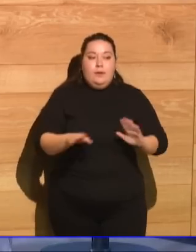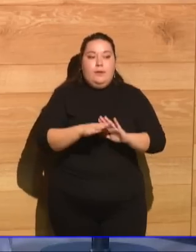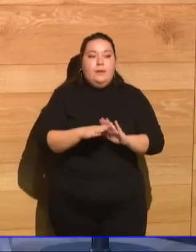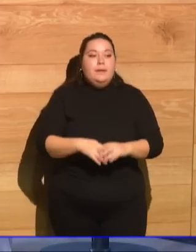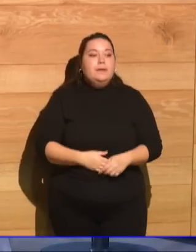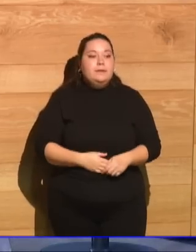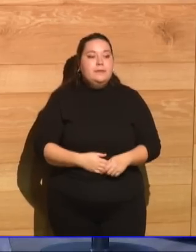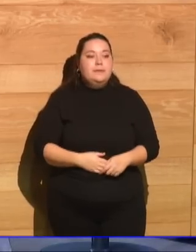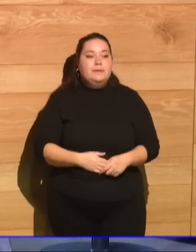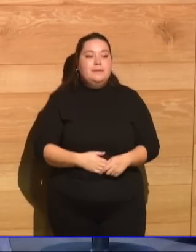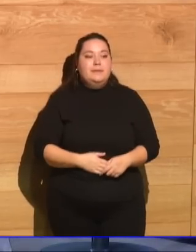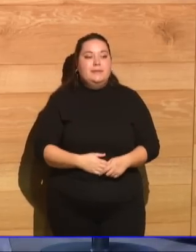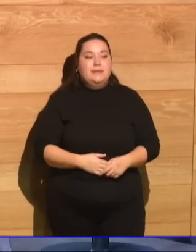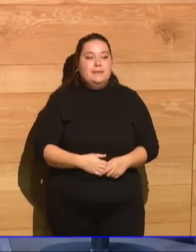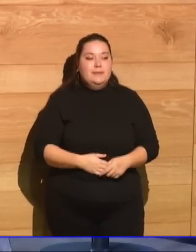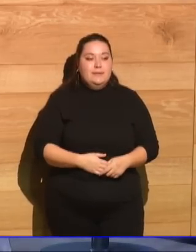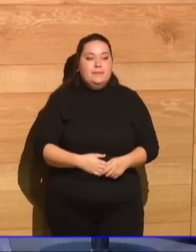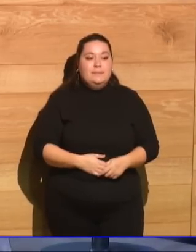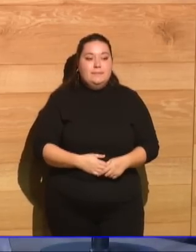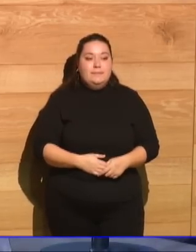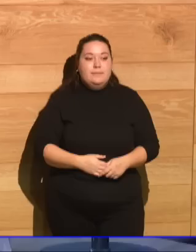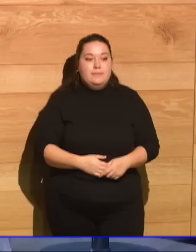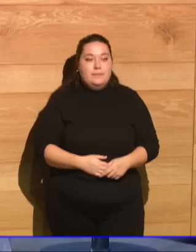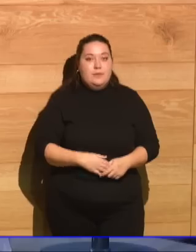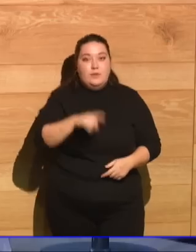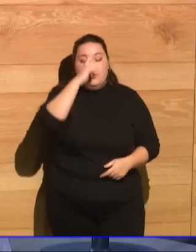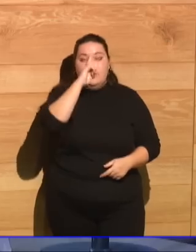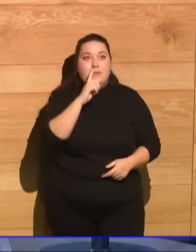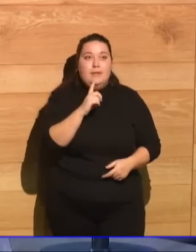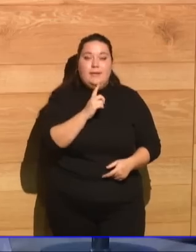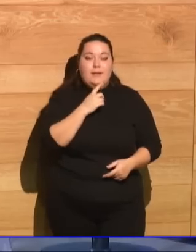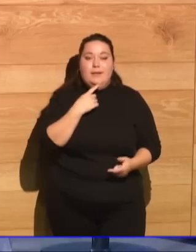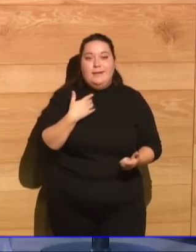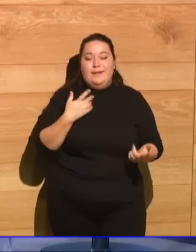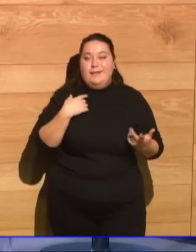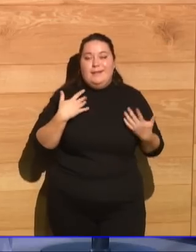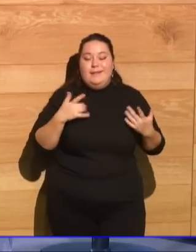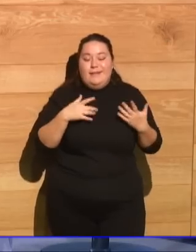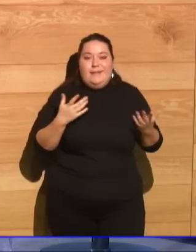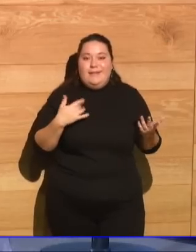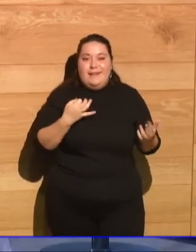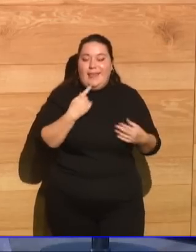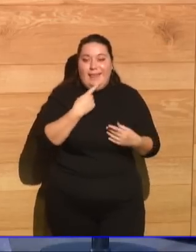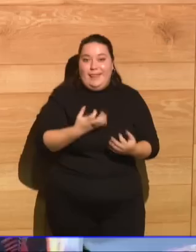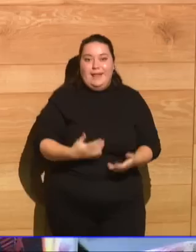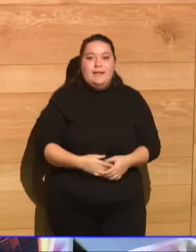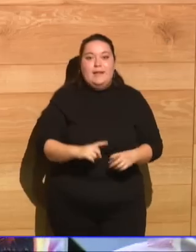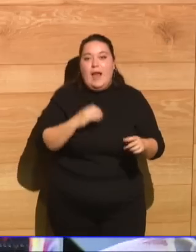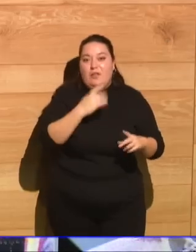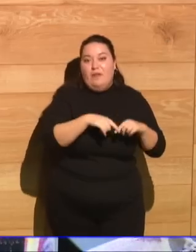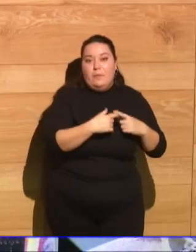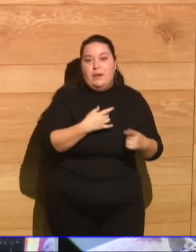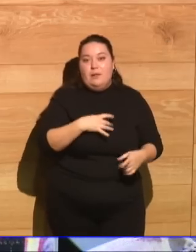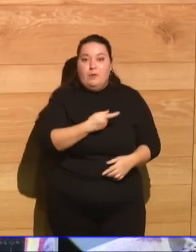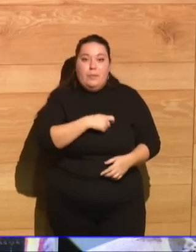no quiero. No sé dónde... No, sí quiero, pero no sé por dónde me iba. Que El padre. Ah, sí, digo que... La familia, sí. Esto no